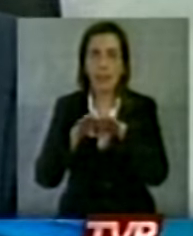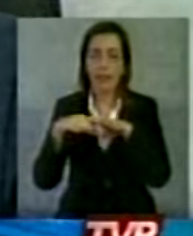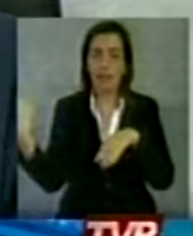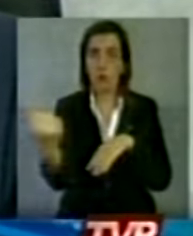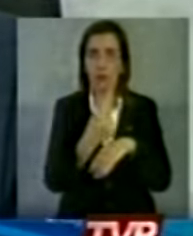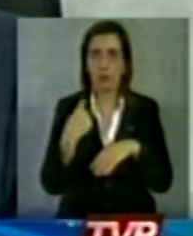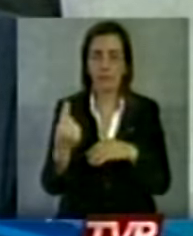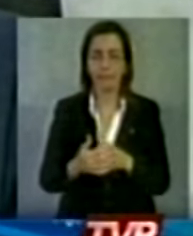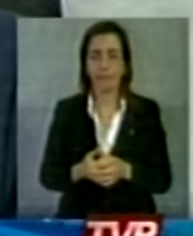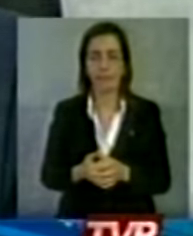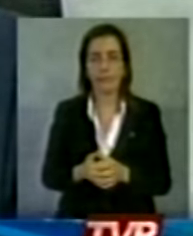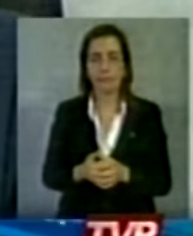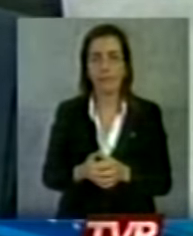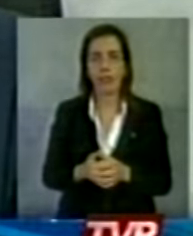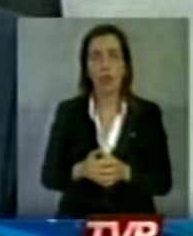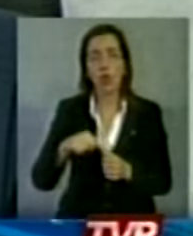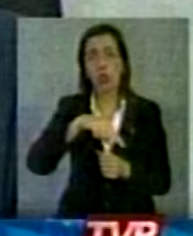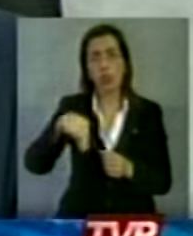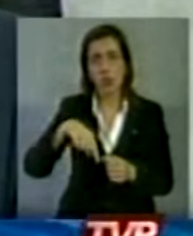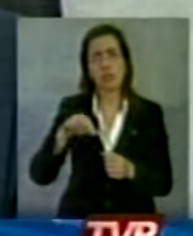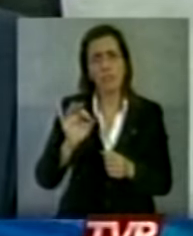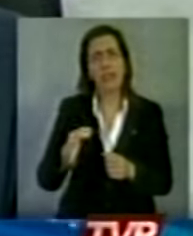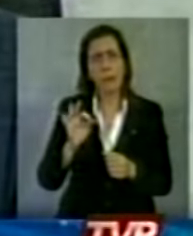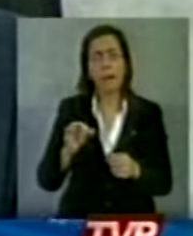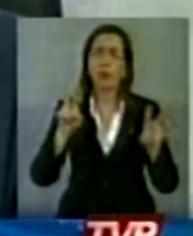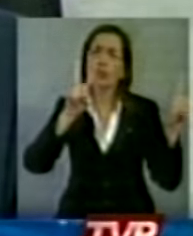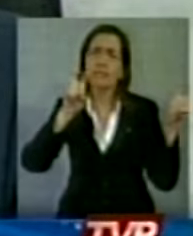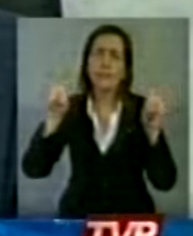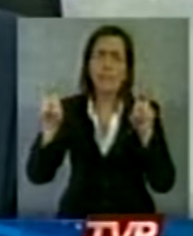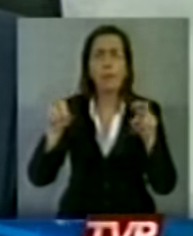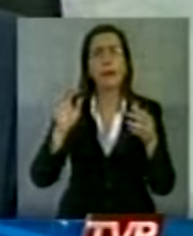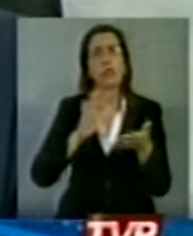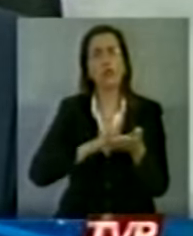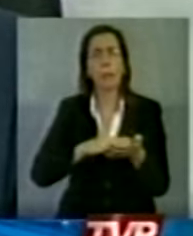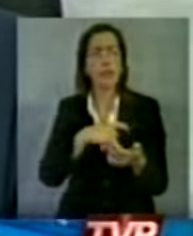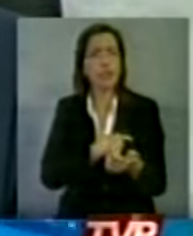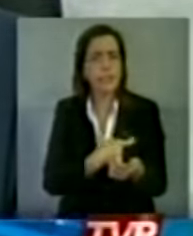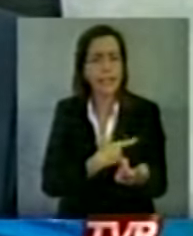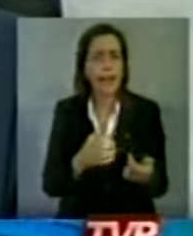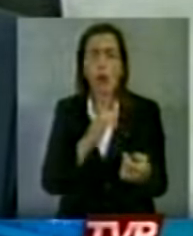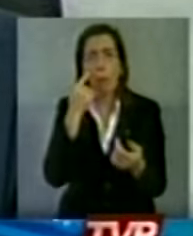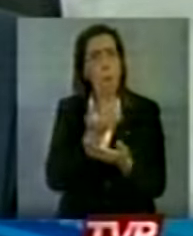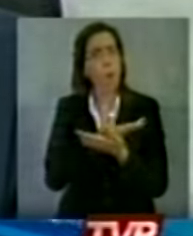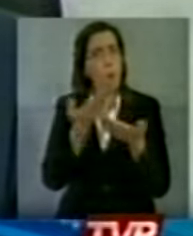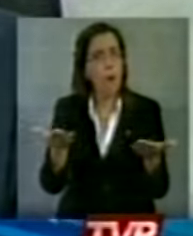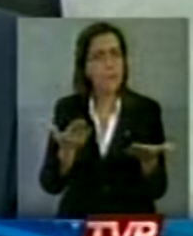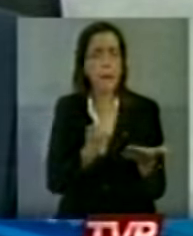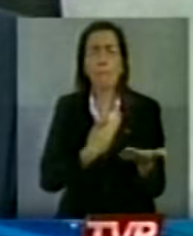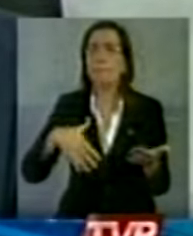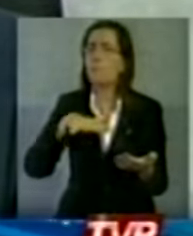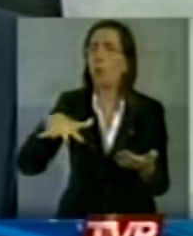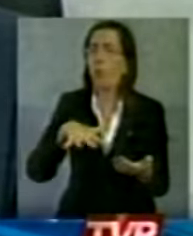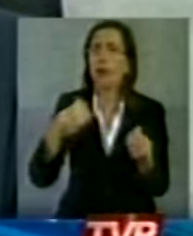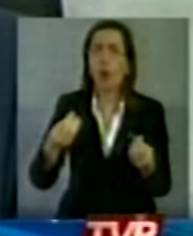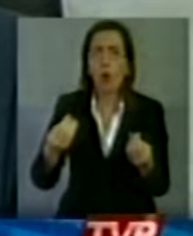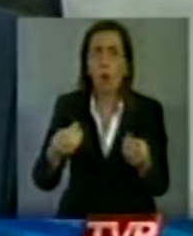avizoramos. Cualquier cuestión social y pública relevante solo podrá ser resuelta mediante